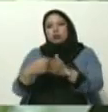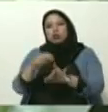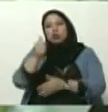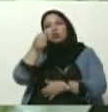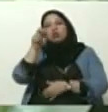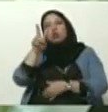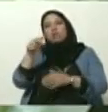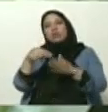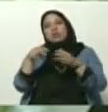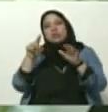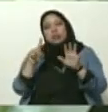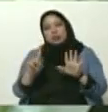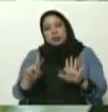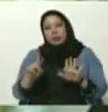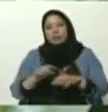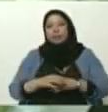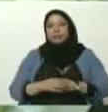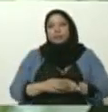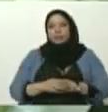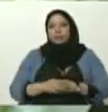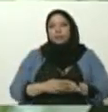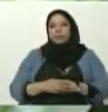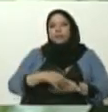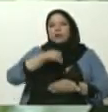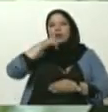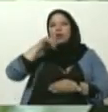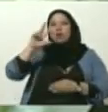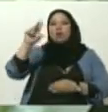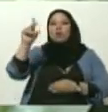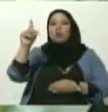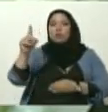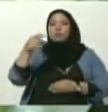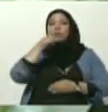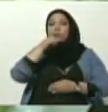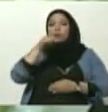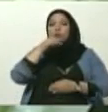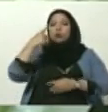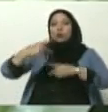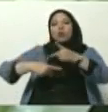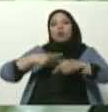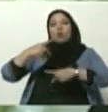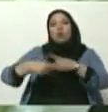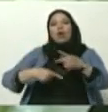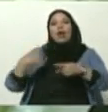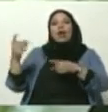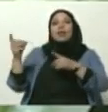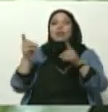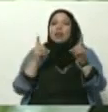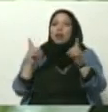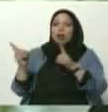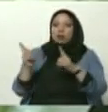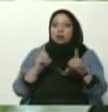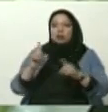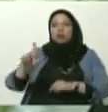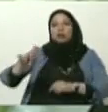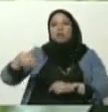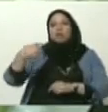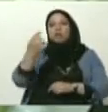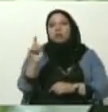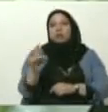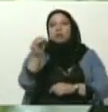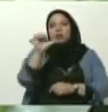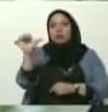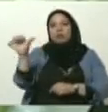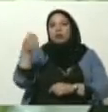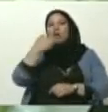2016. 3. Anunciar el restablecimiento del proceso de diálogos después de la primera semana del mes